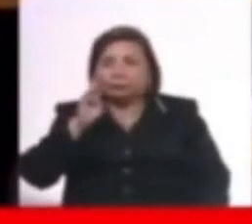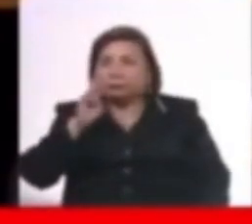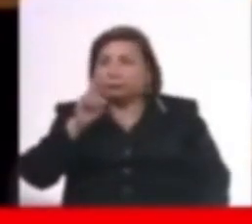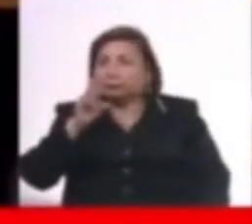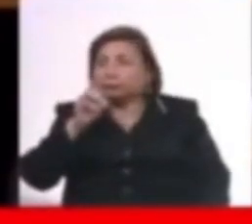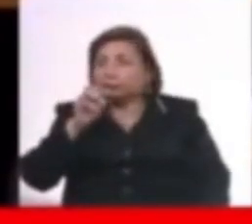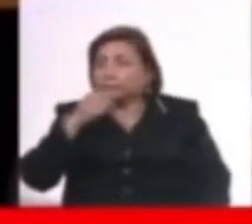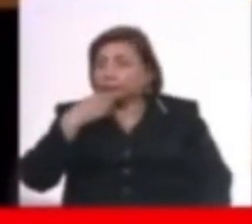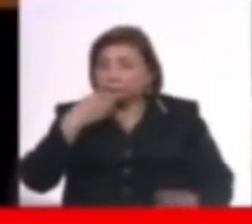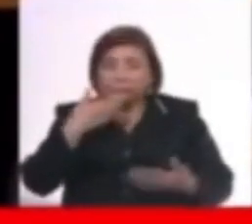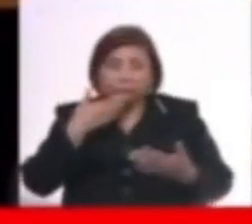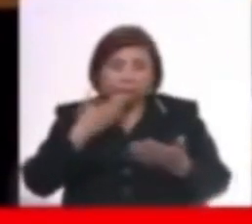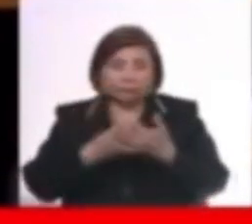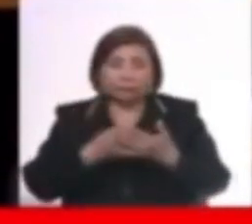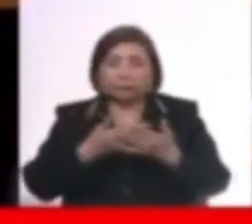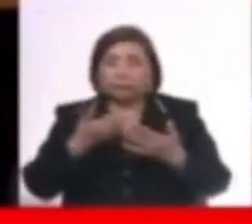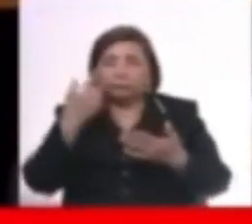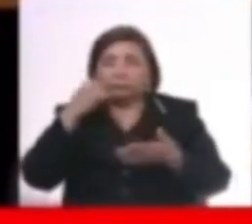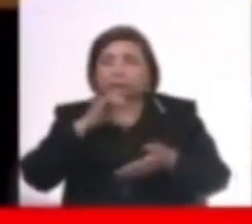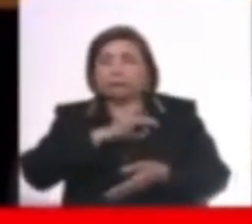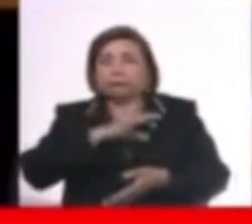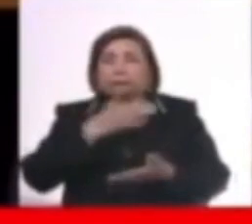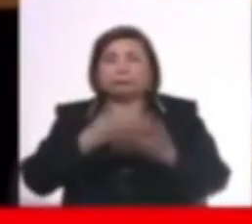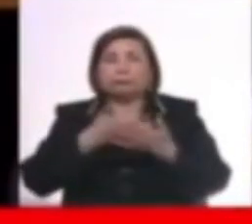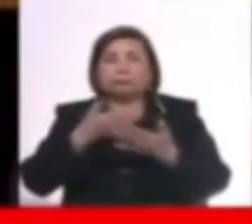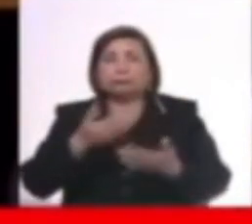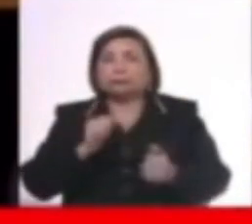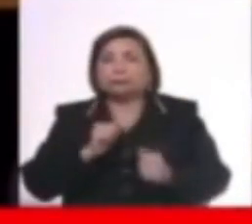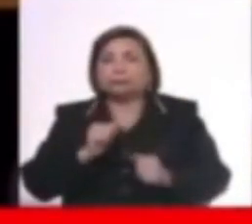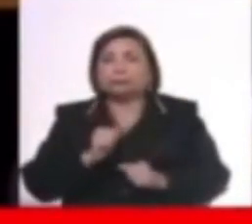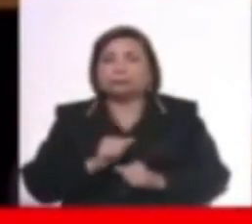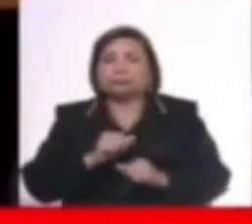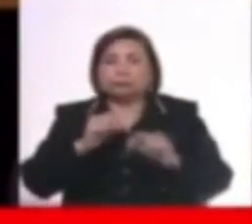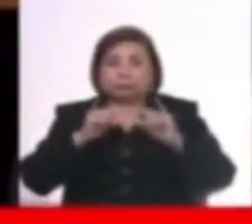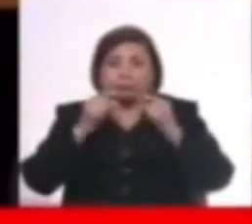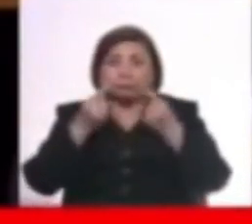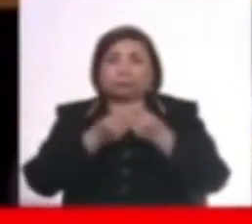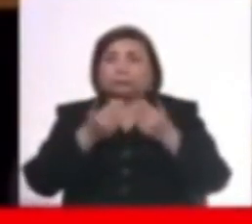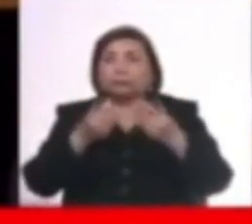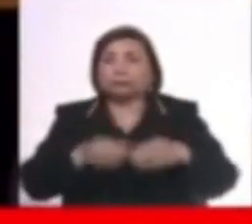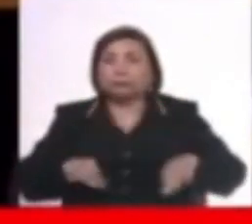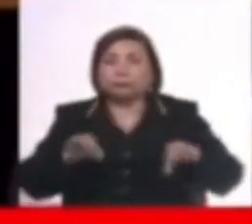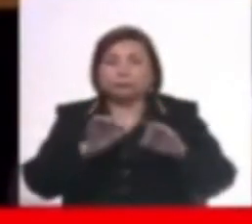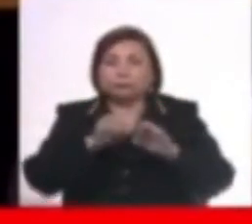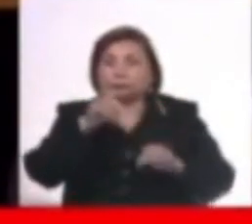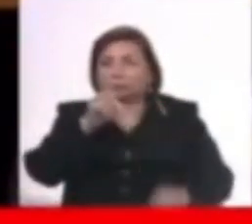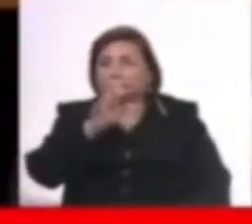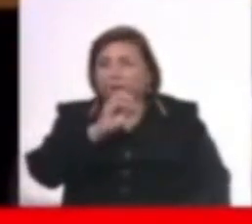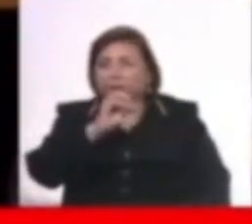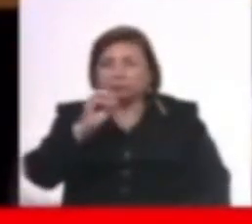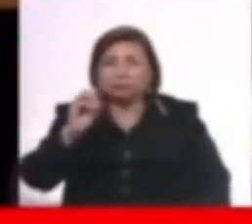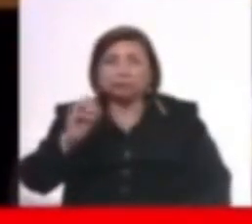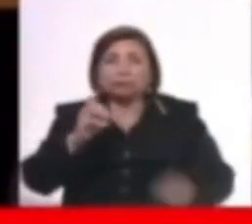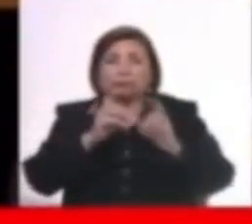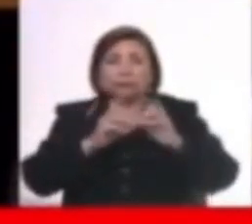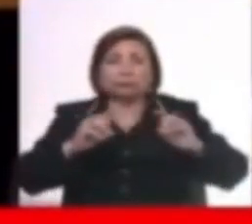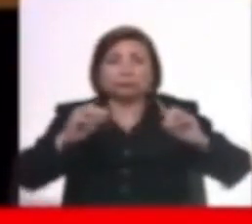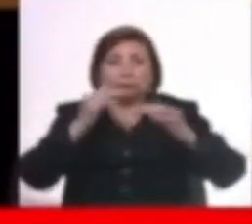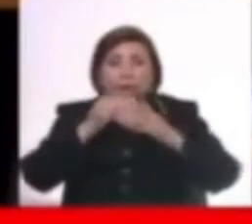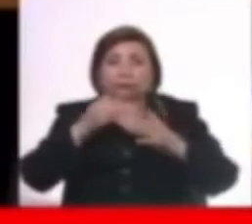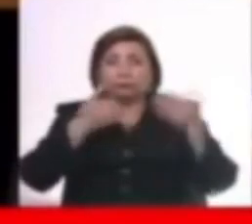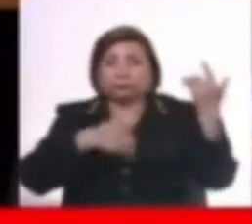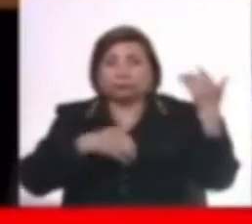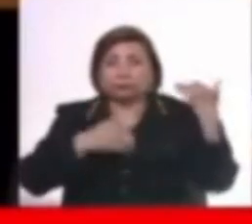y yo agradezco aprovecho además para para agradecer a un grupo importante alrededor de cien diputados de oposición